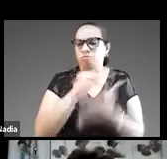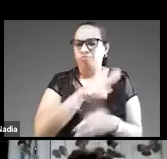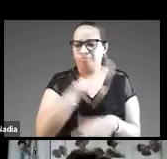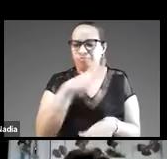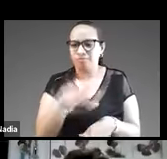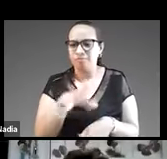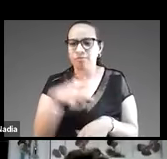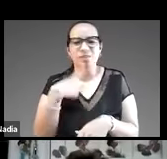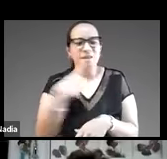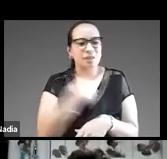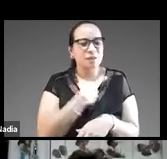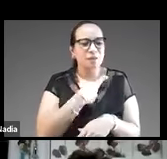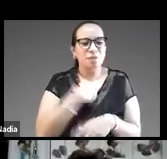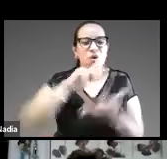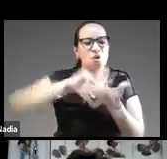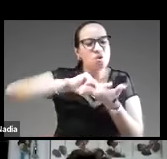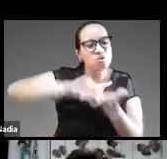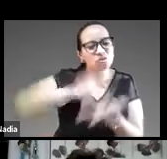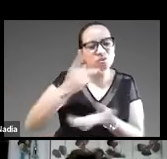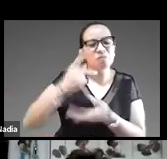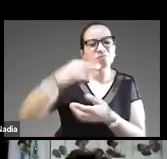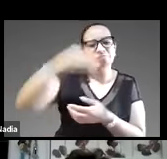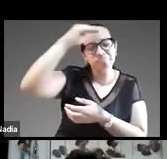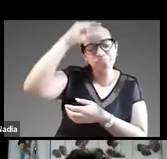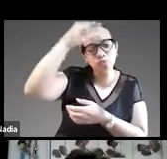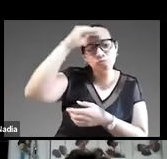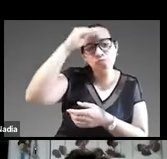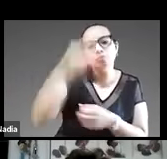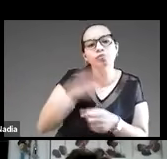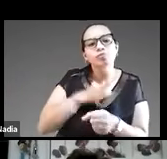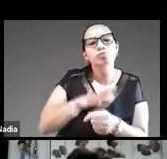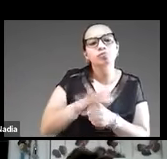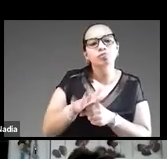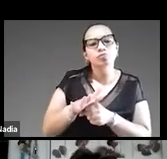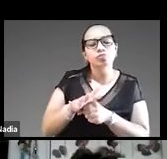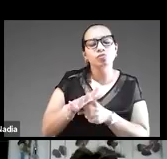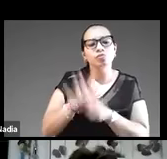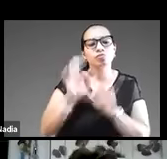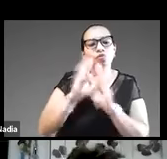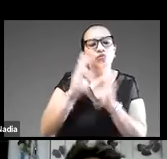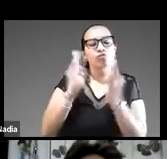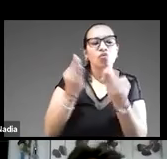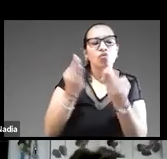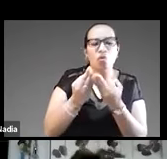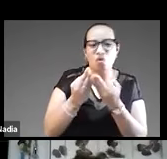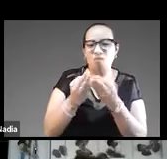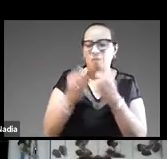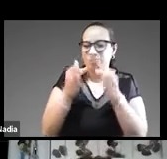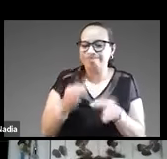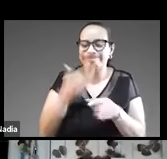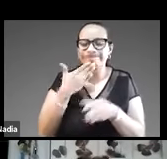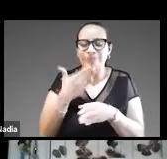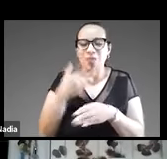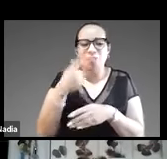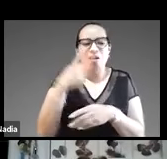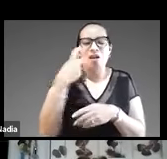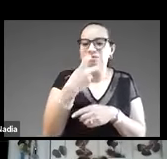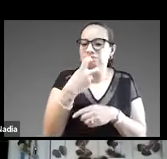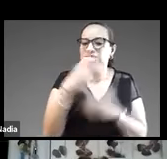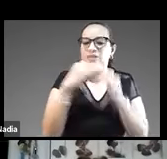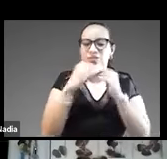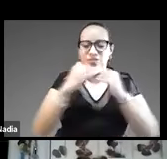tendríamos que repensar la manera, la concreción que tienen los principios